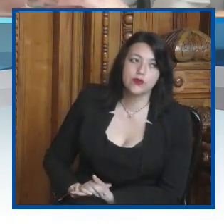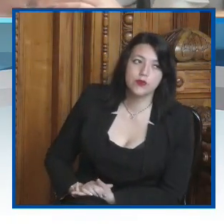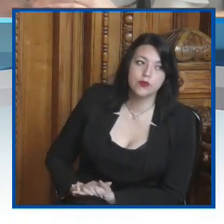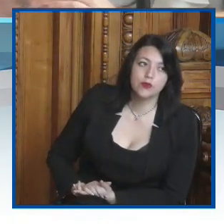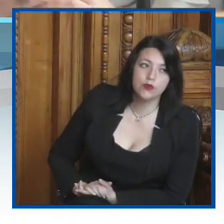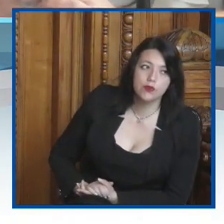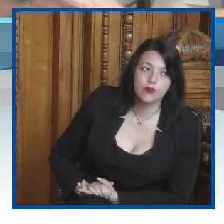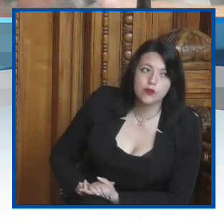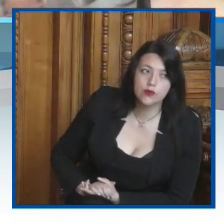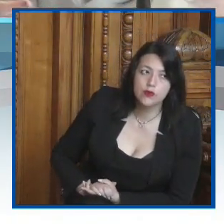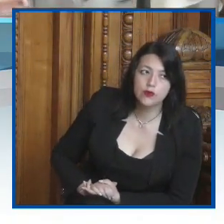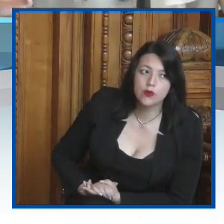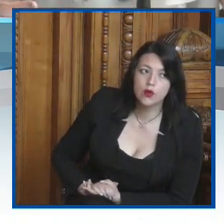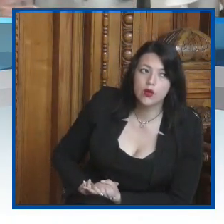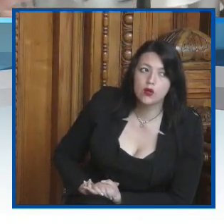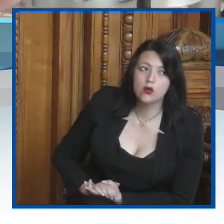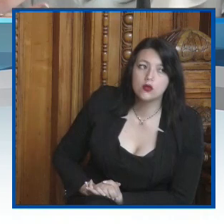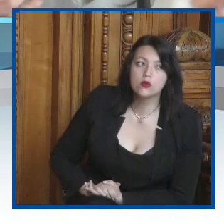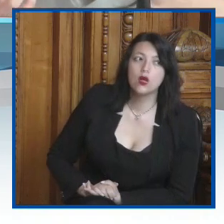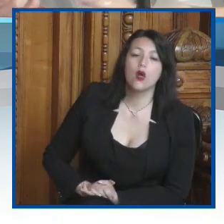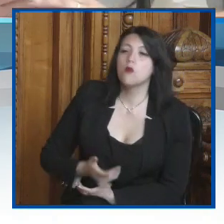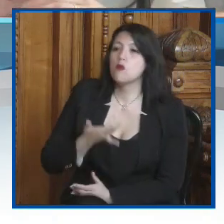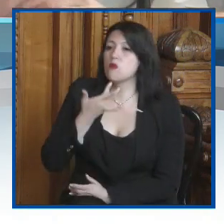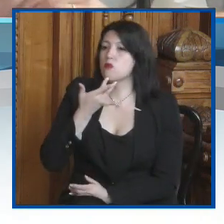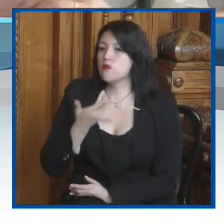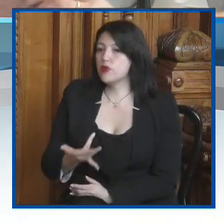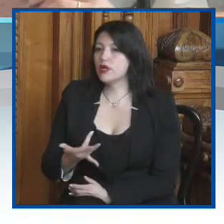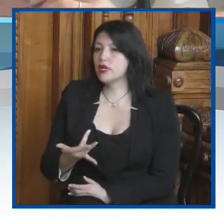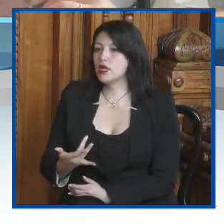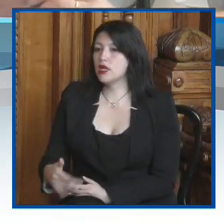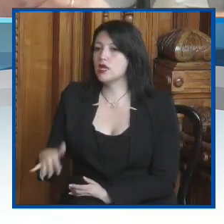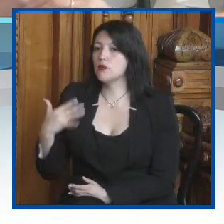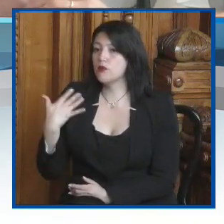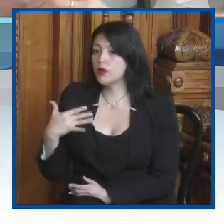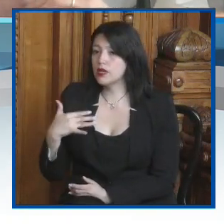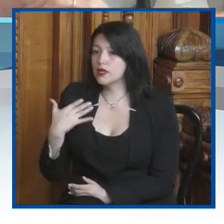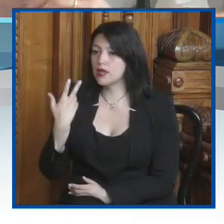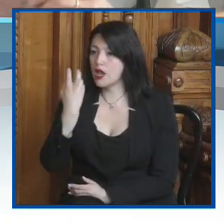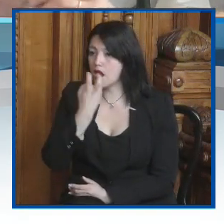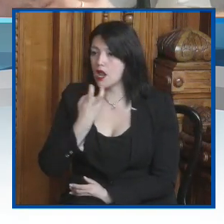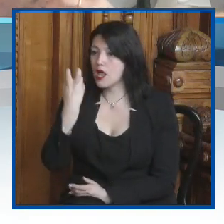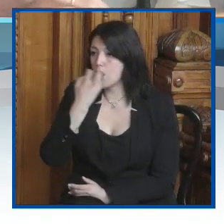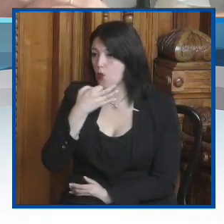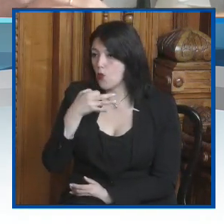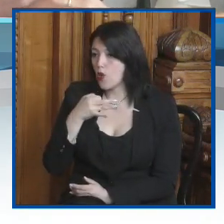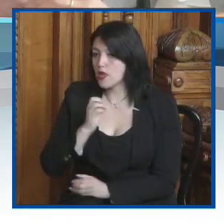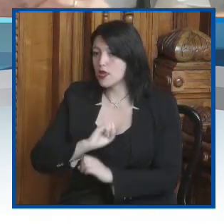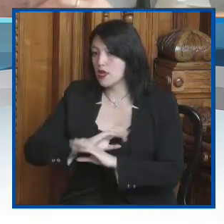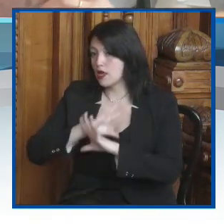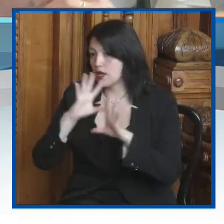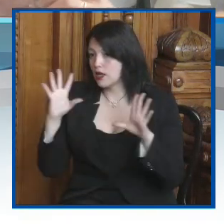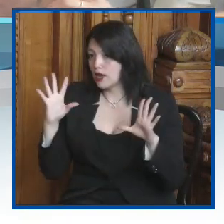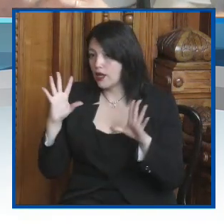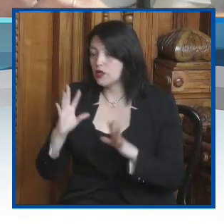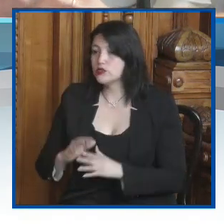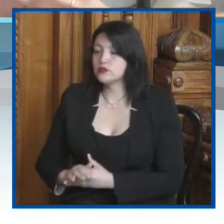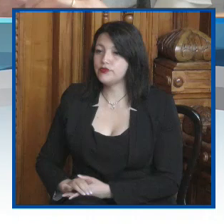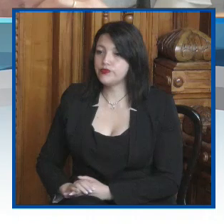Y para ir terminando, bueno, ¿por qué implementar lenguaje claro? Creo que esto es una conclusión de lo que fui